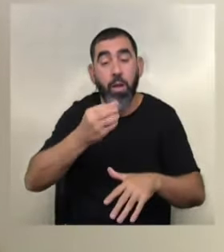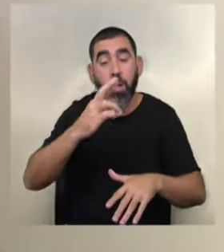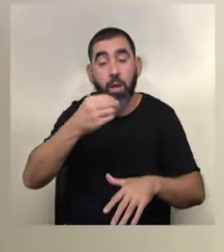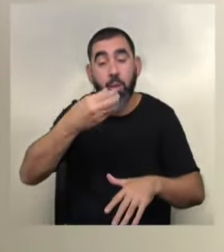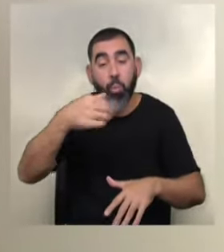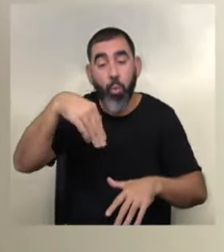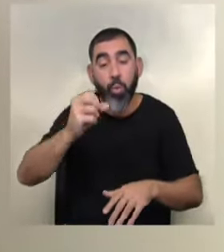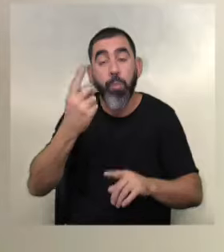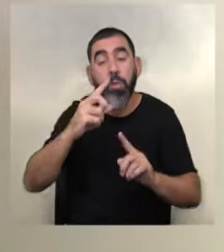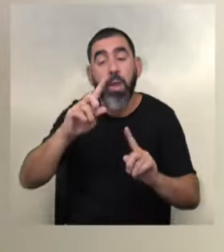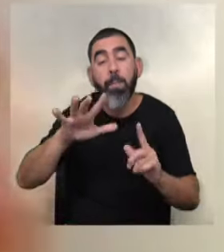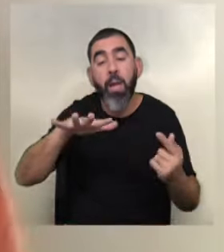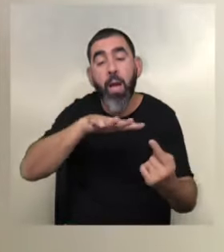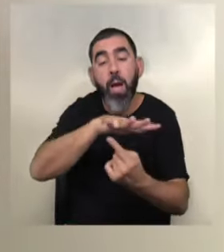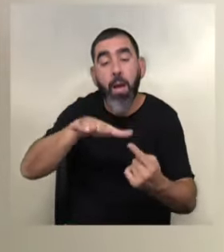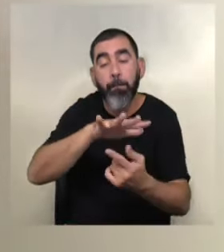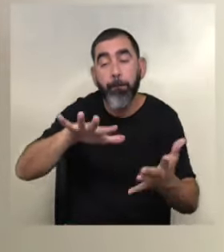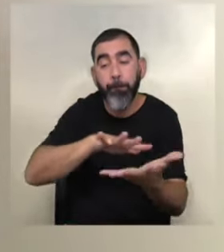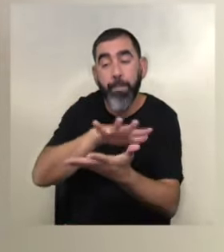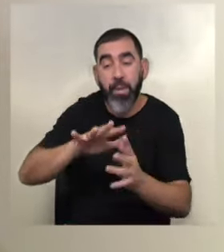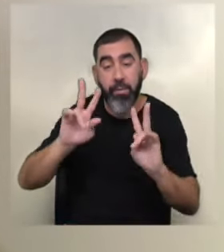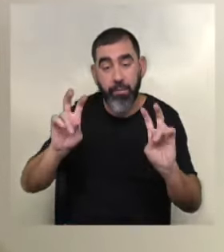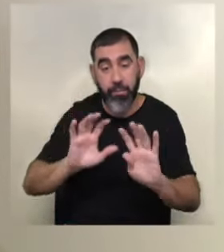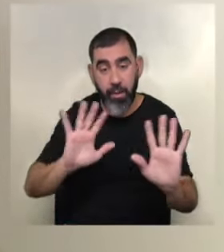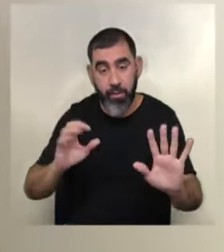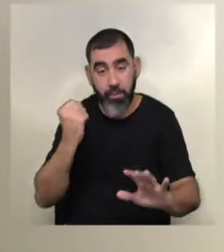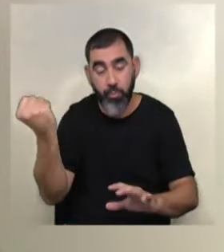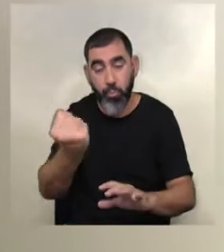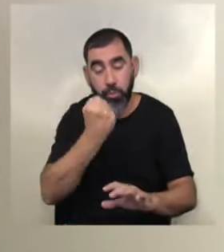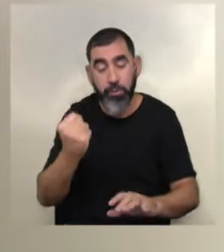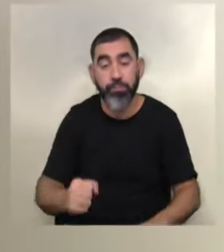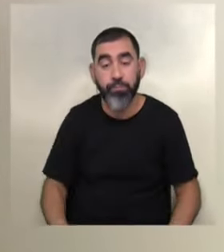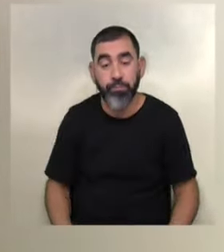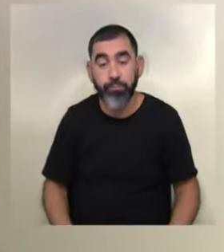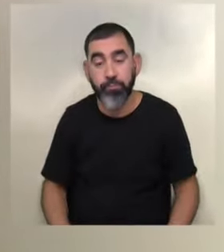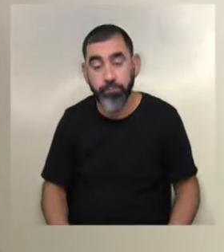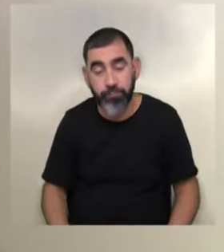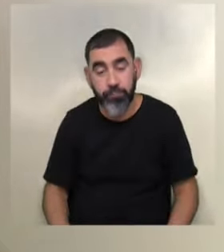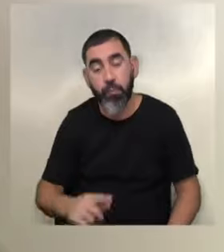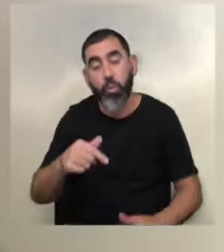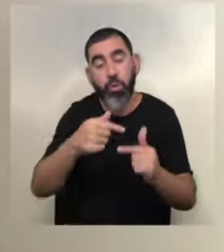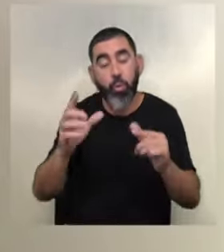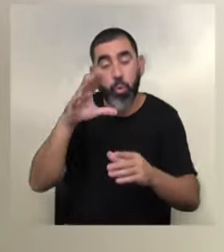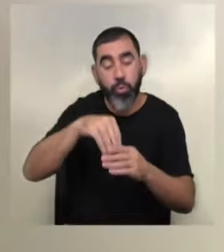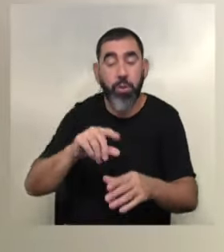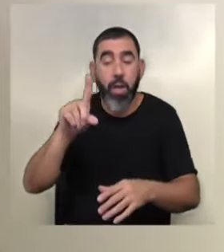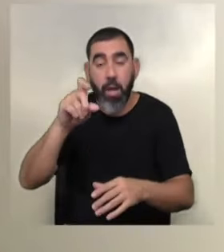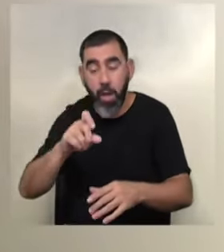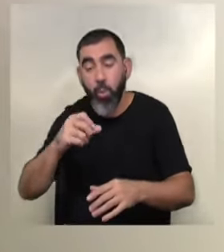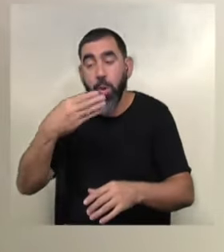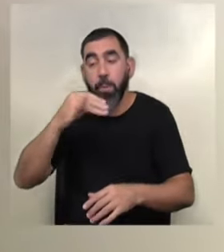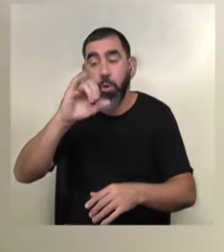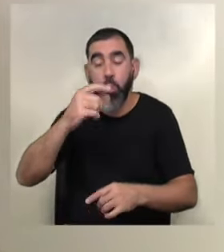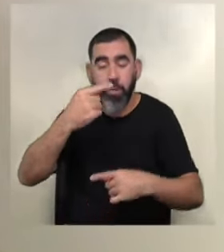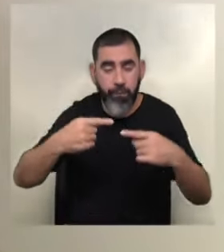su huella ambiental, que es un concepto que trasciende el carbono y que involucra a otras cosas, el agua, la